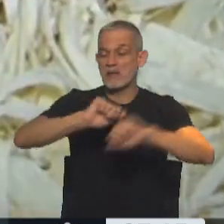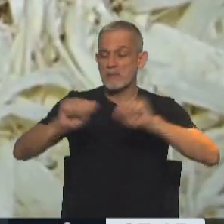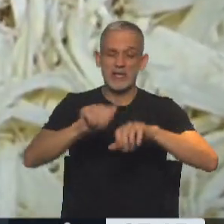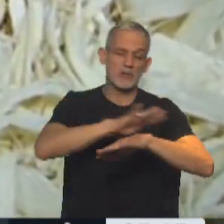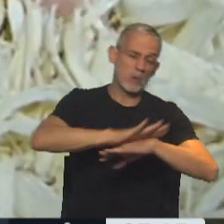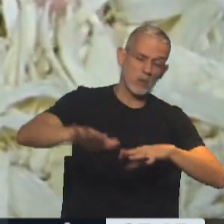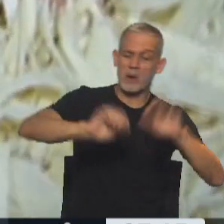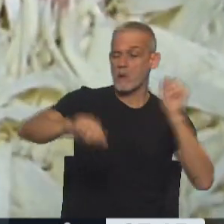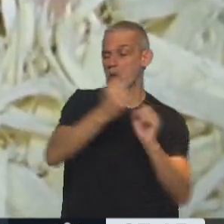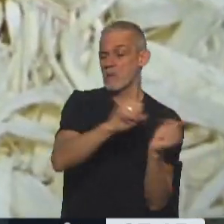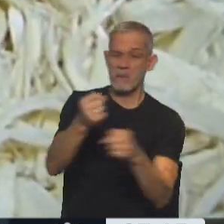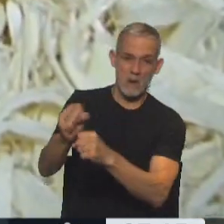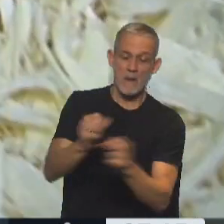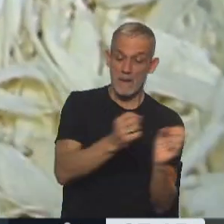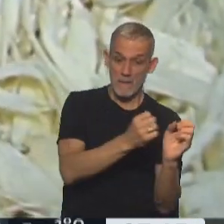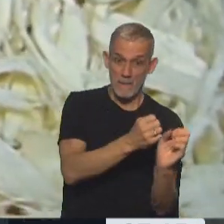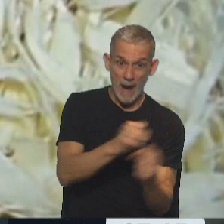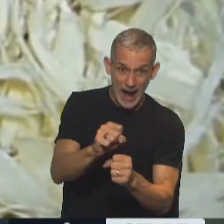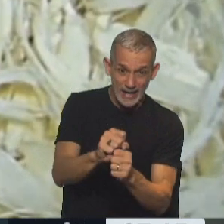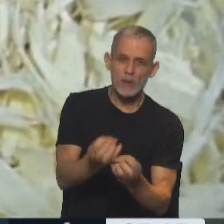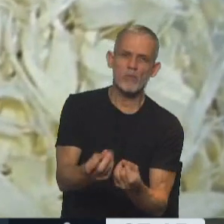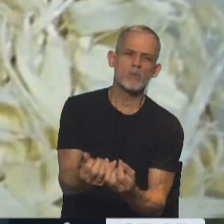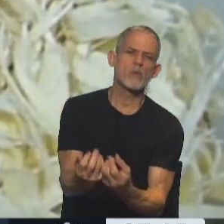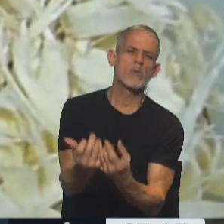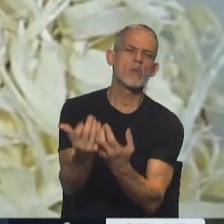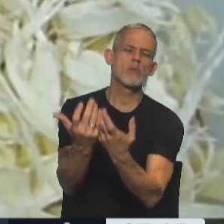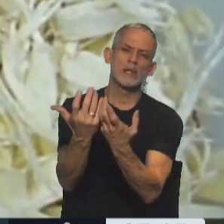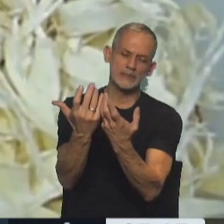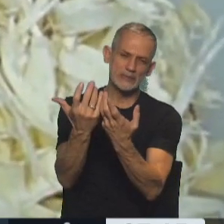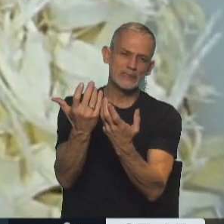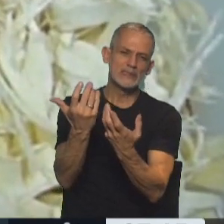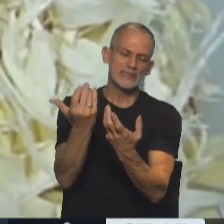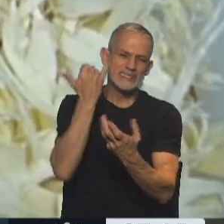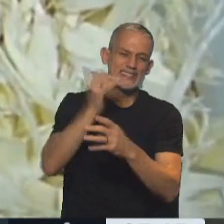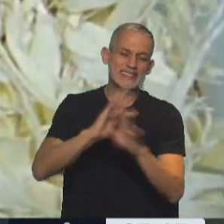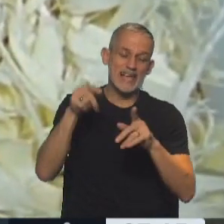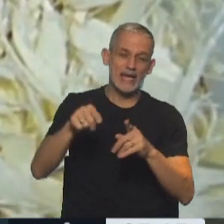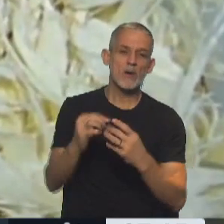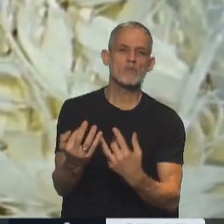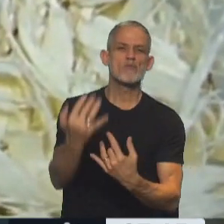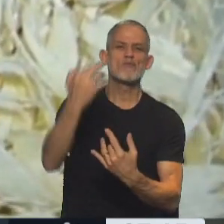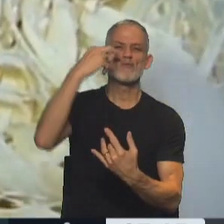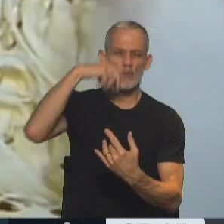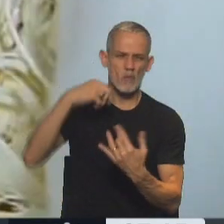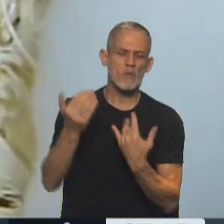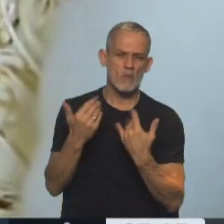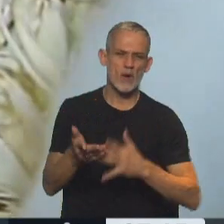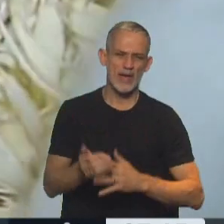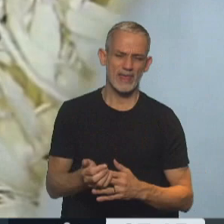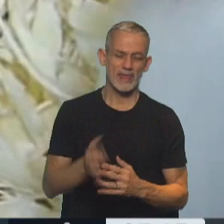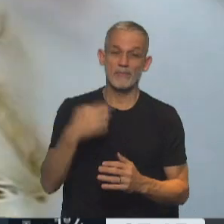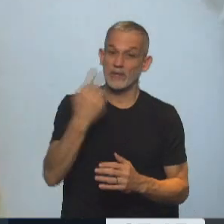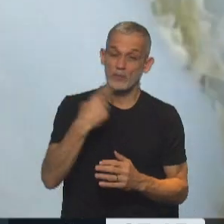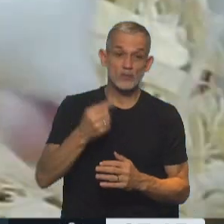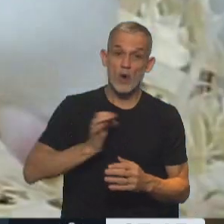del lugar, cuando barre, levanta esas partículas y bueno, y ahí tiene la posibilidad de ingresar. Por eso nosotros